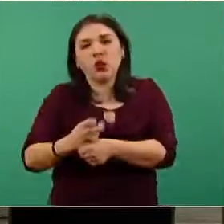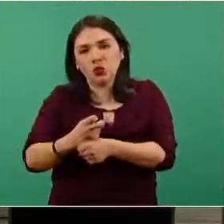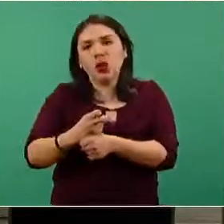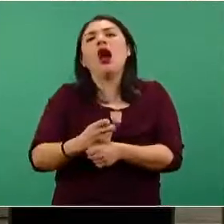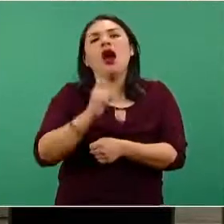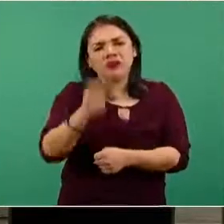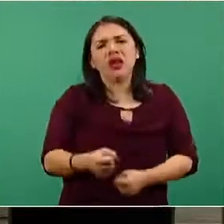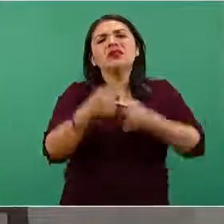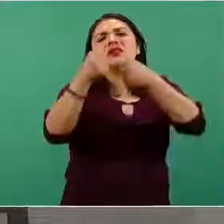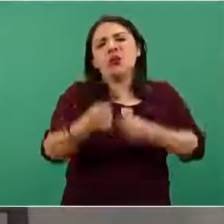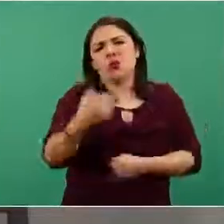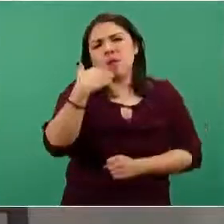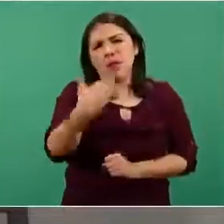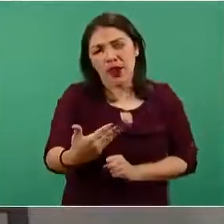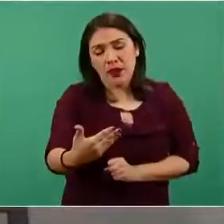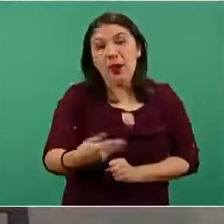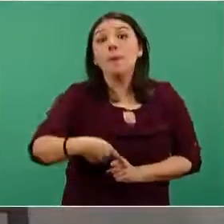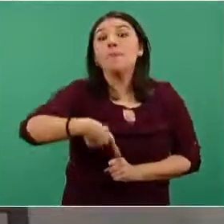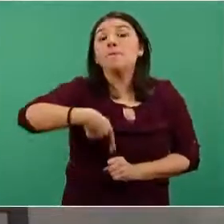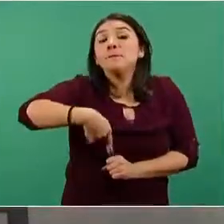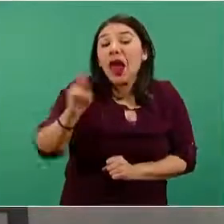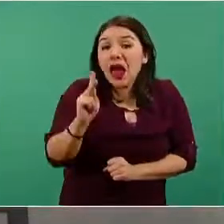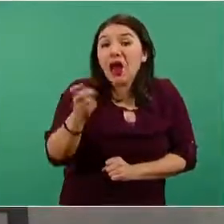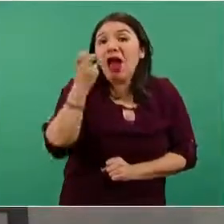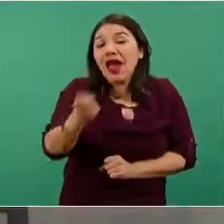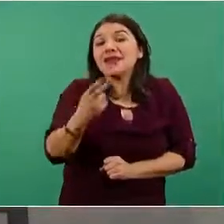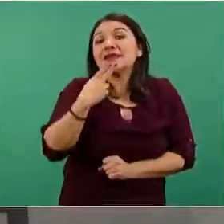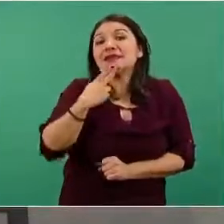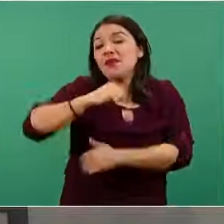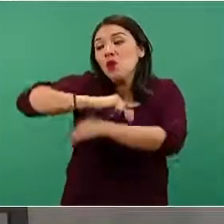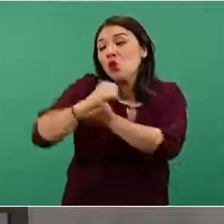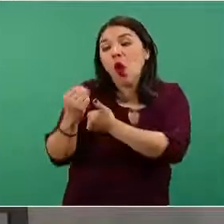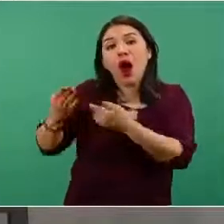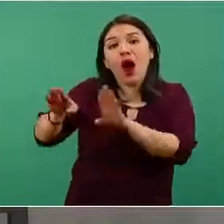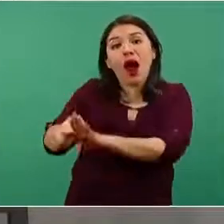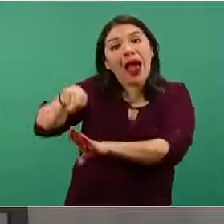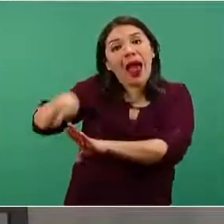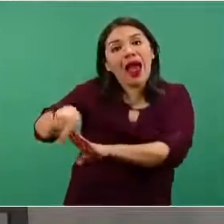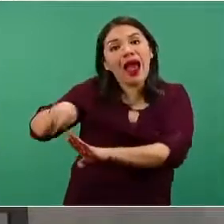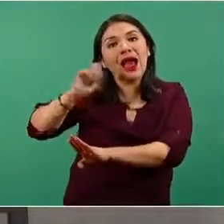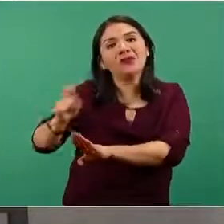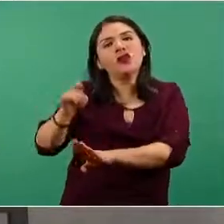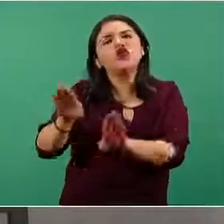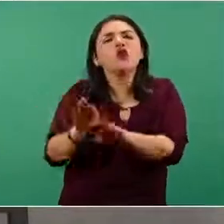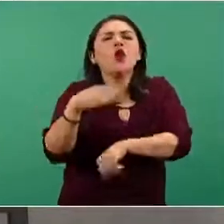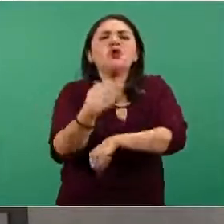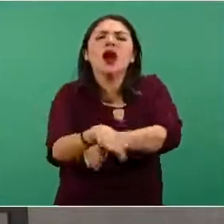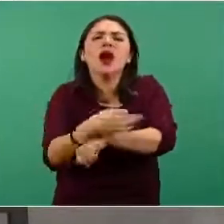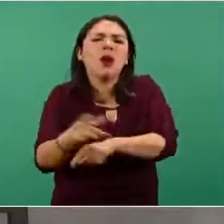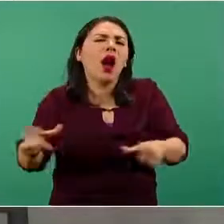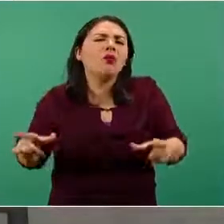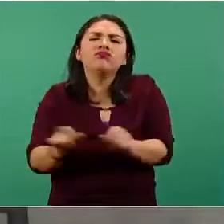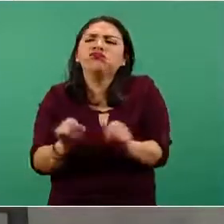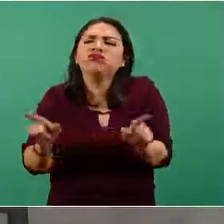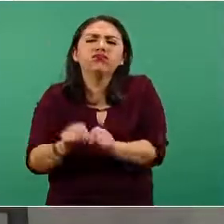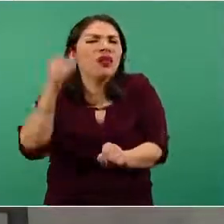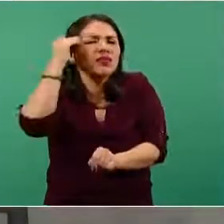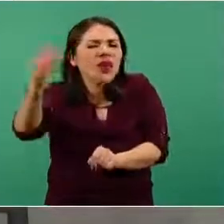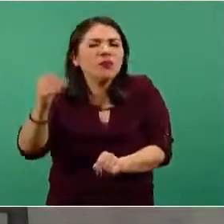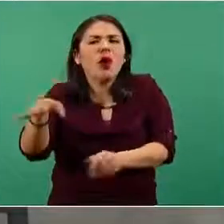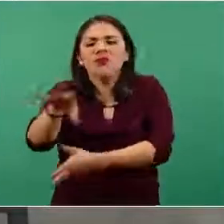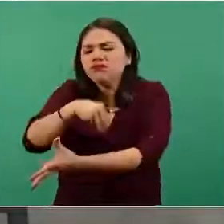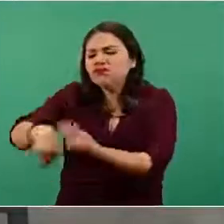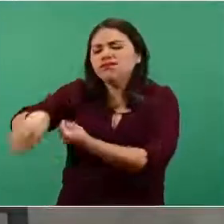de seguridad. Pero este es el propósito de estas reservas. En realidad son reservas temporales de muy corto plazo, a veces un